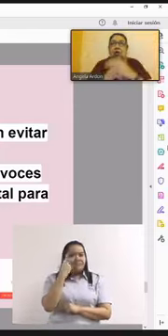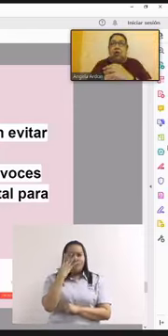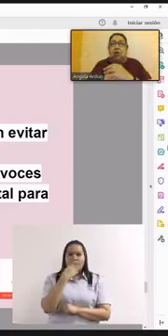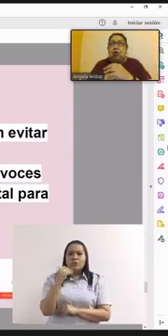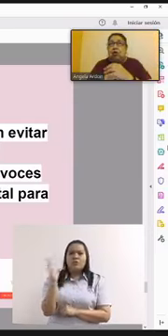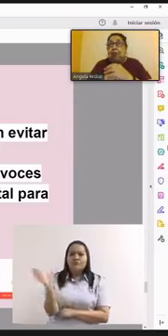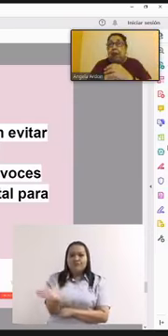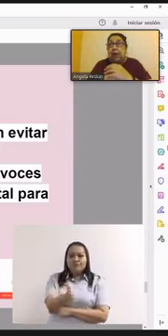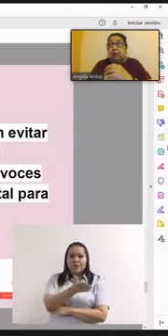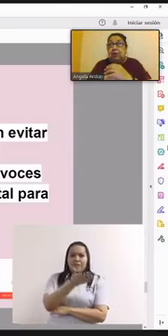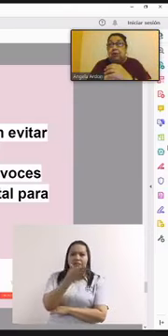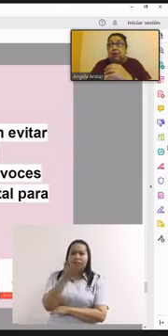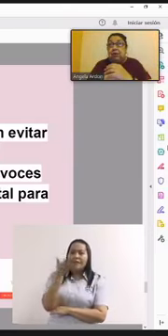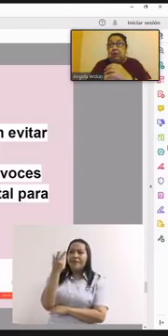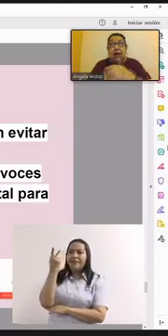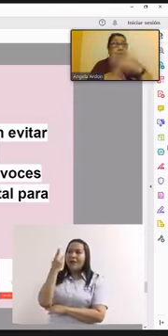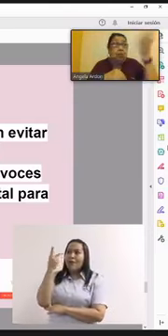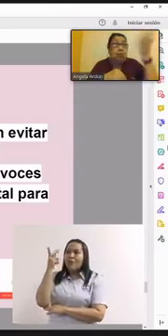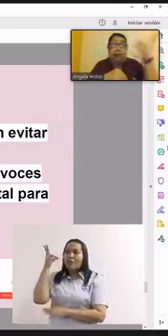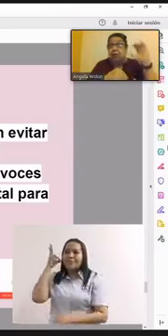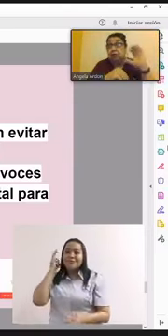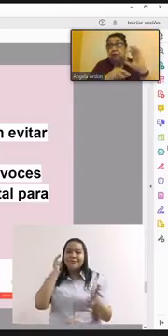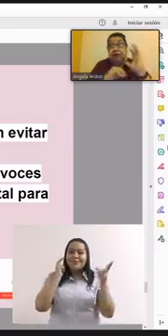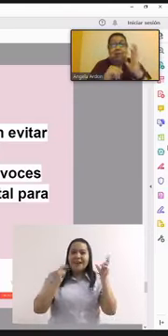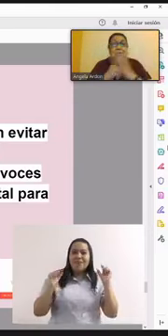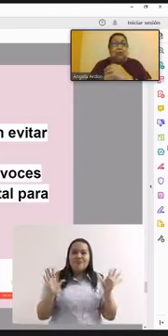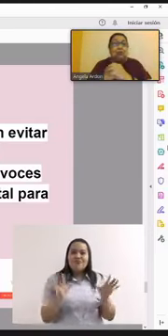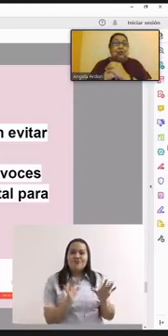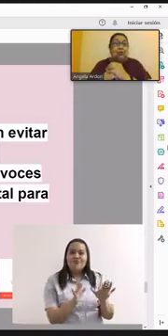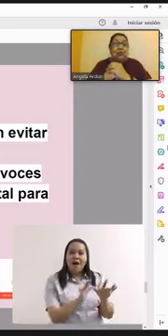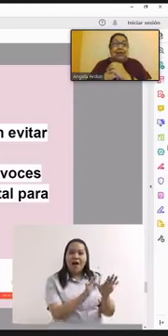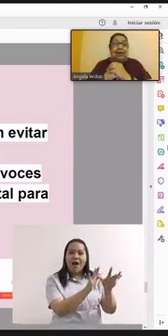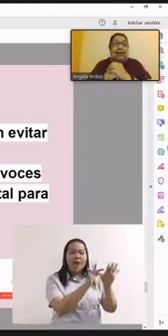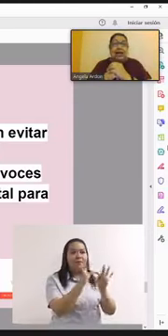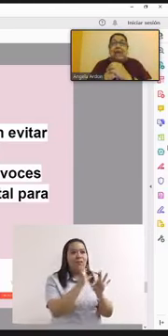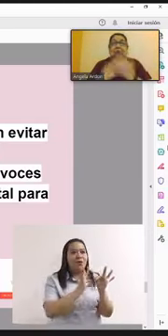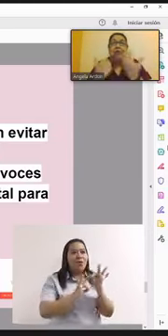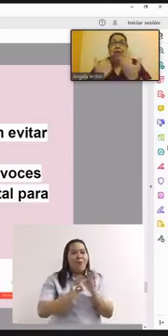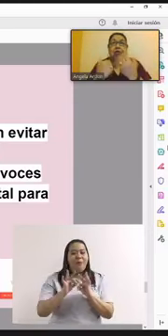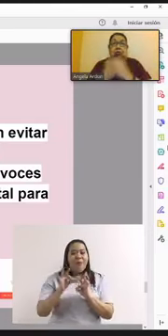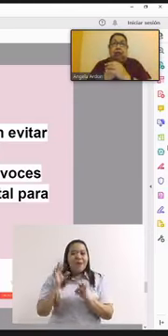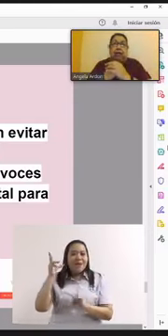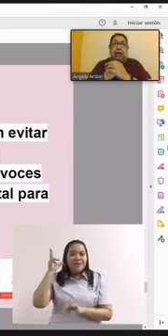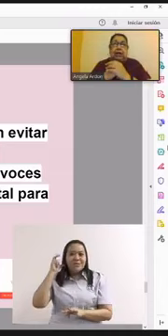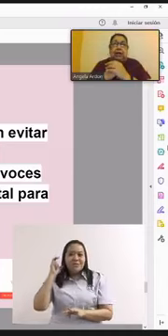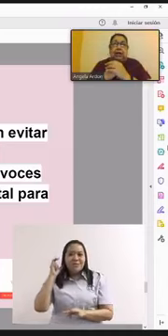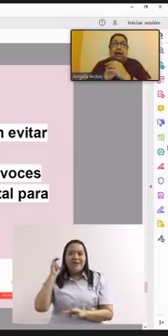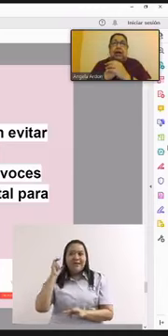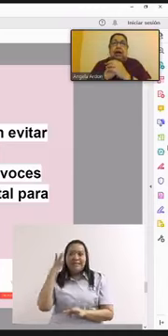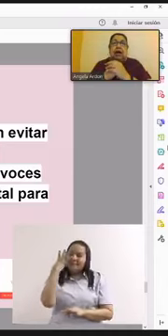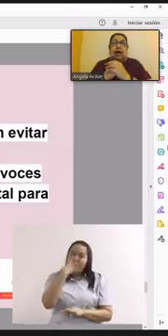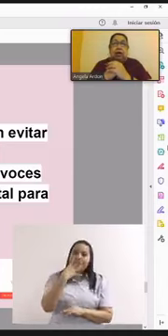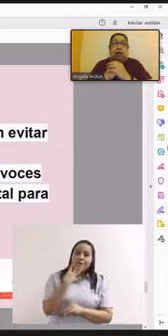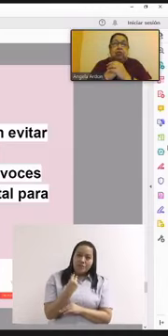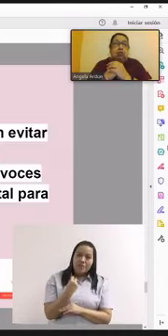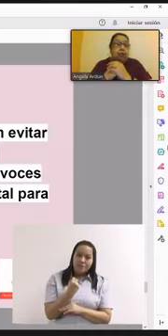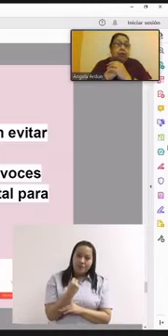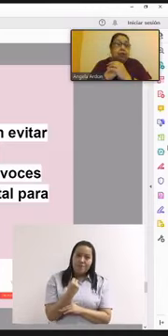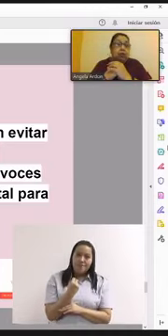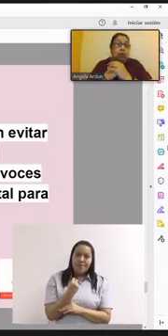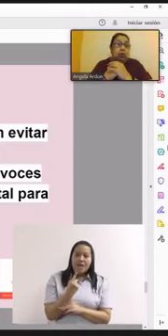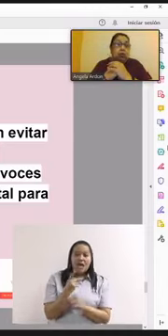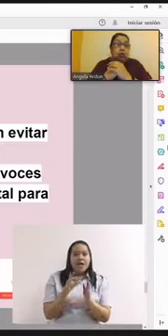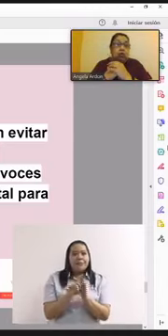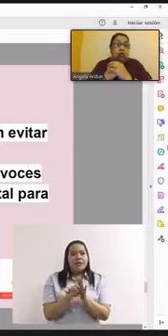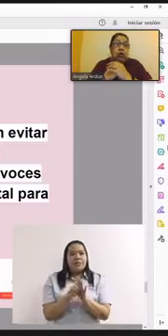oigo los pájaros, ¿verdad? Los vendedores ofreciendo sus cosas. Es bello escuchar. Y a mí, yo tuve una